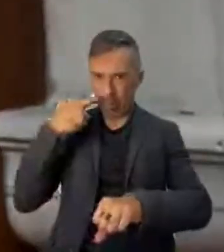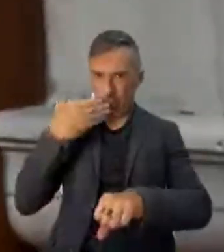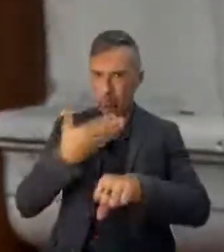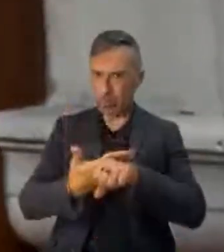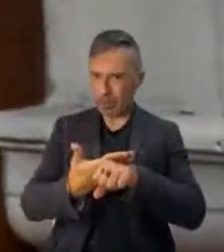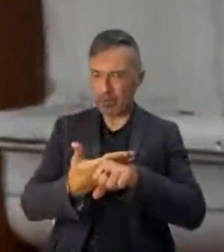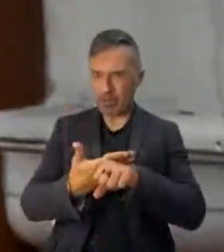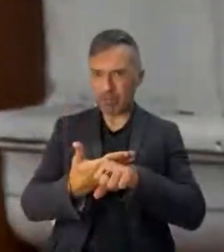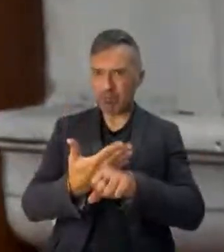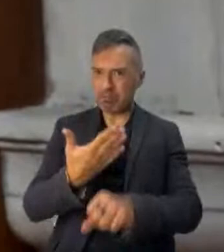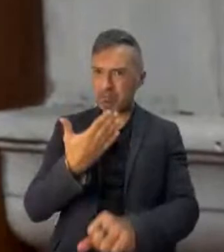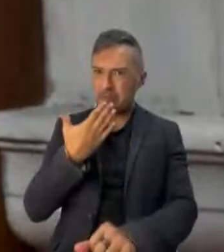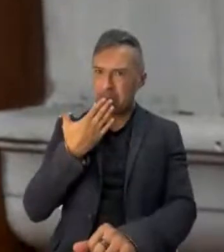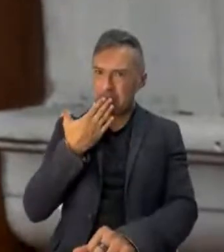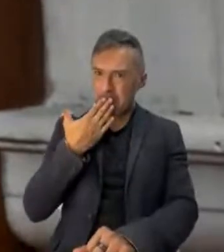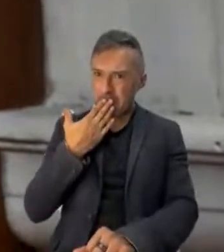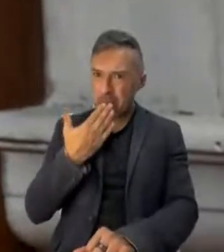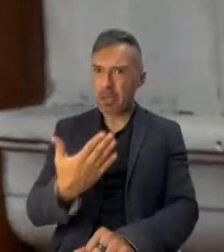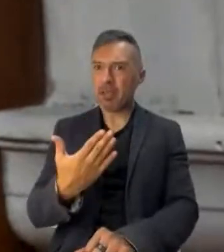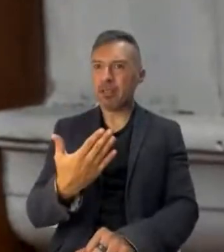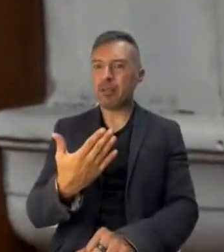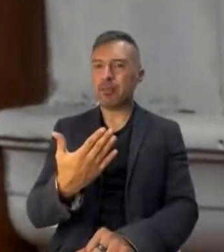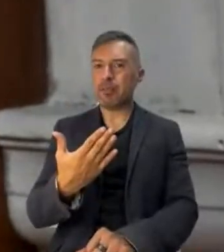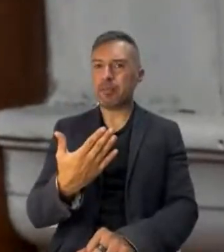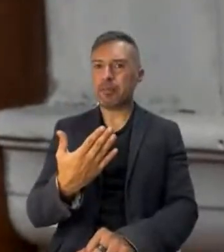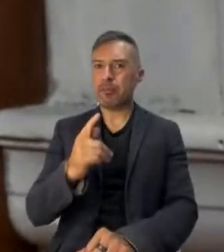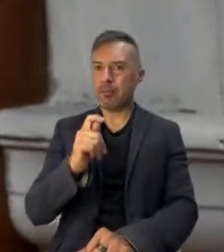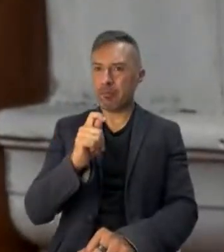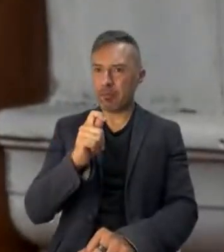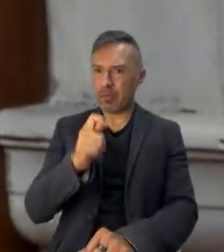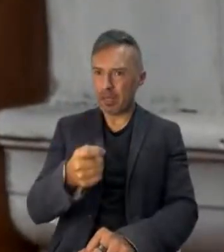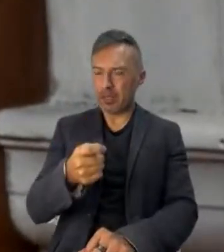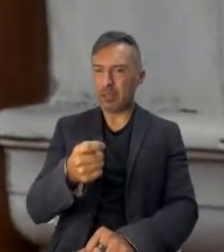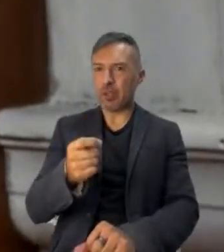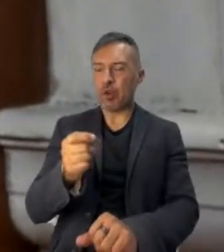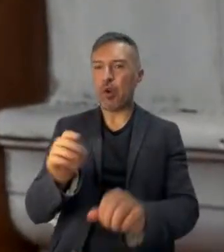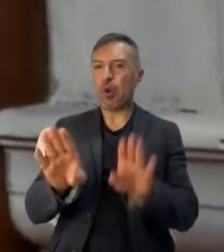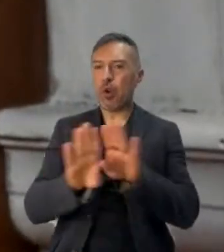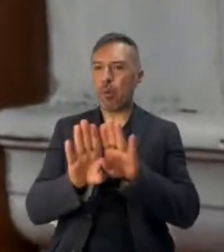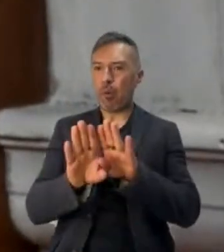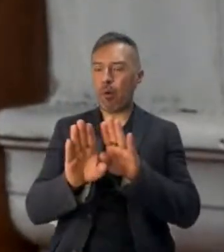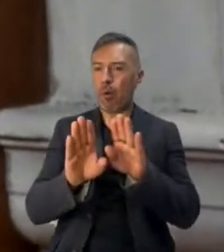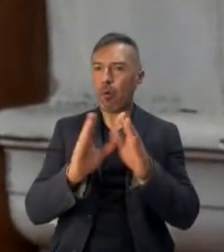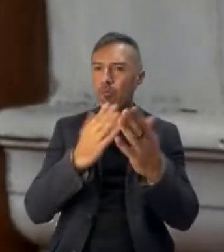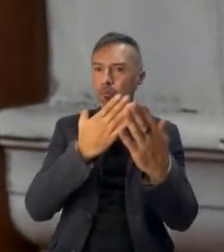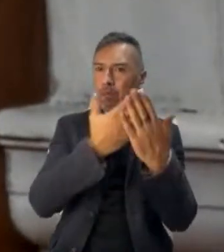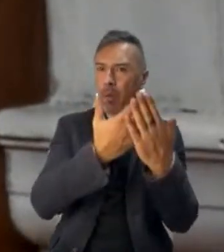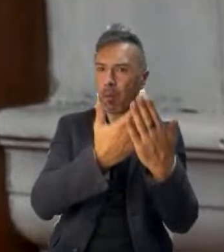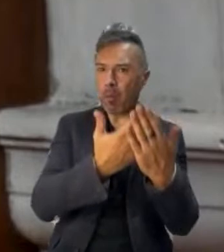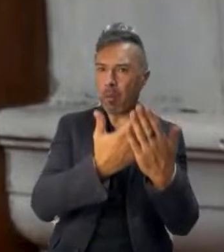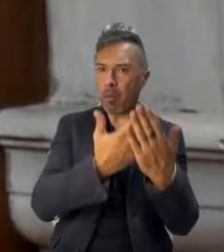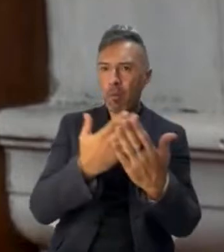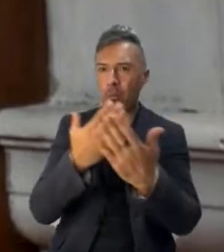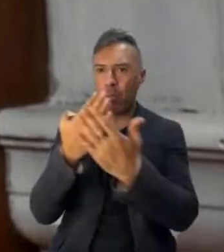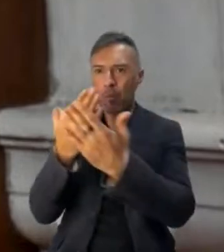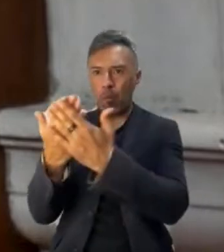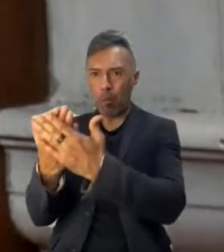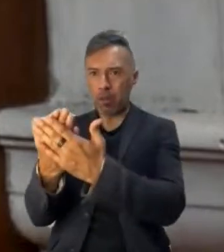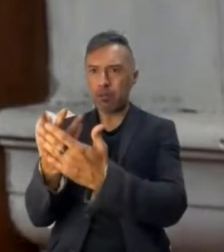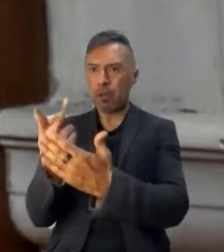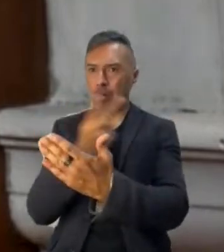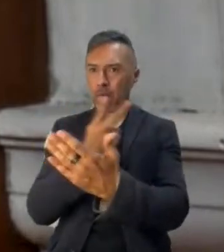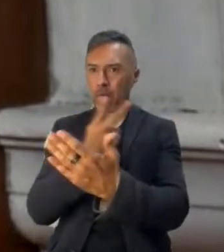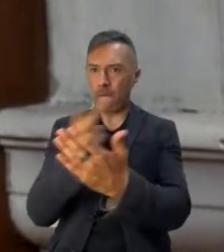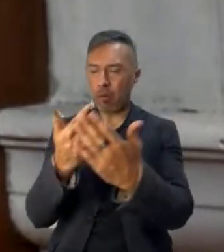y en el valor de hacer pesos y contrapesos que deben existir entre los poderes del